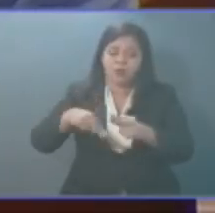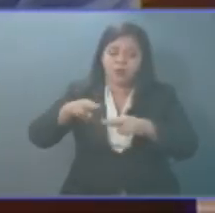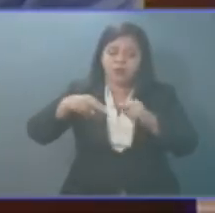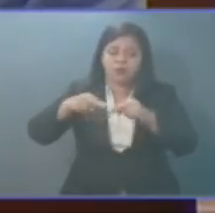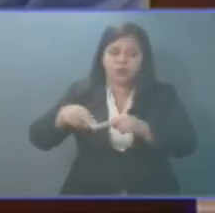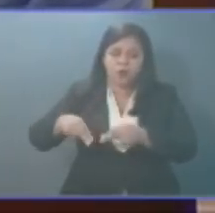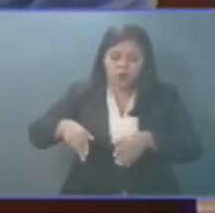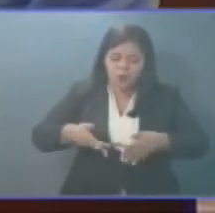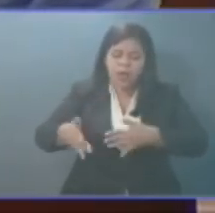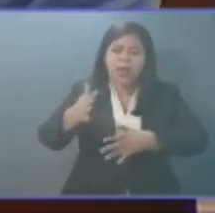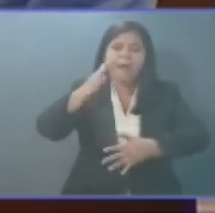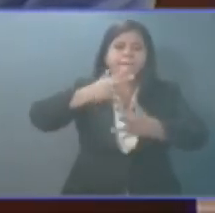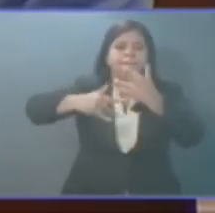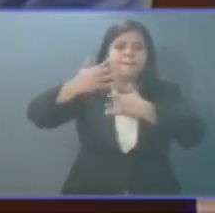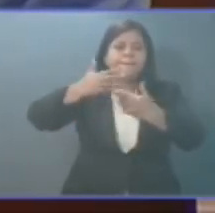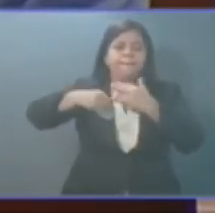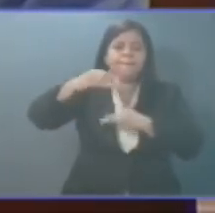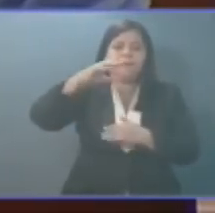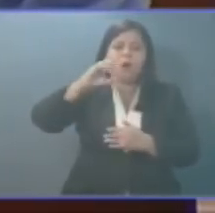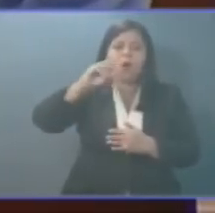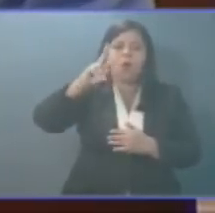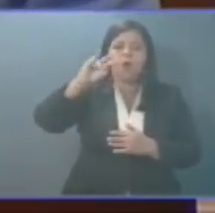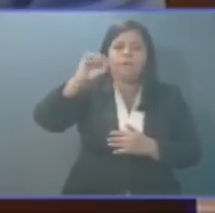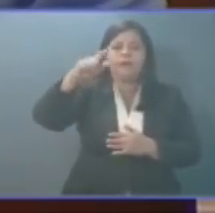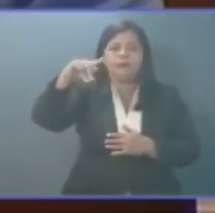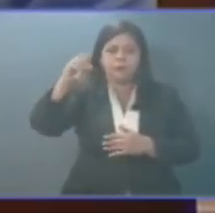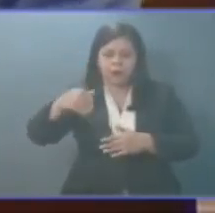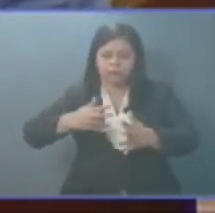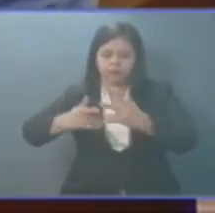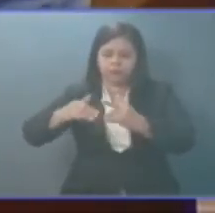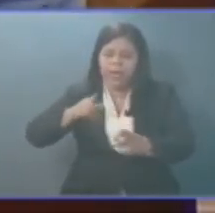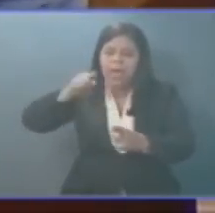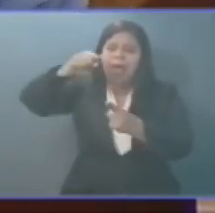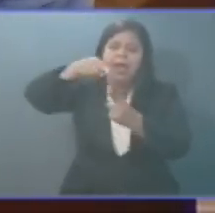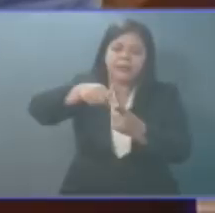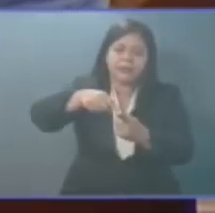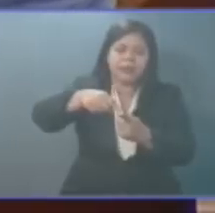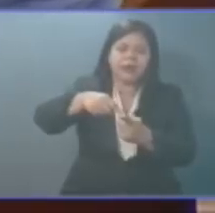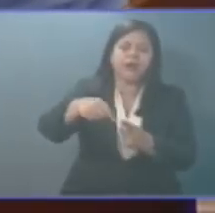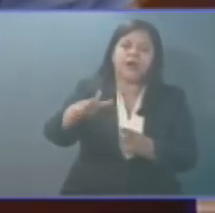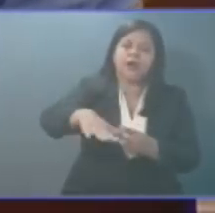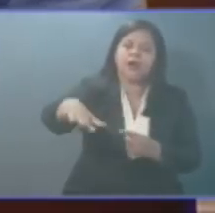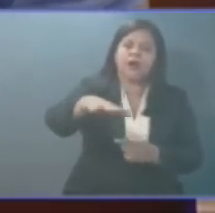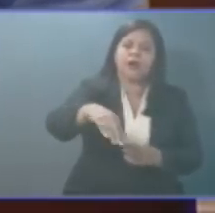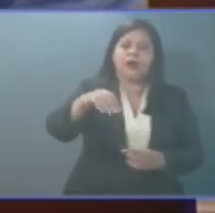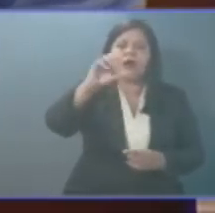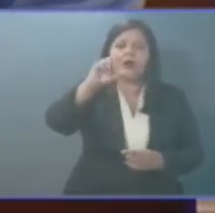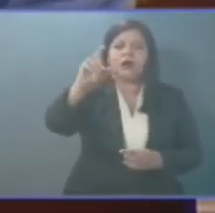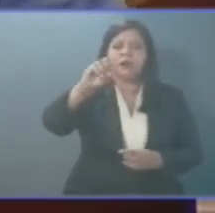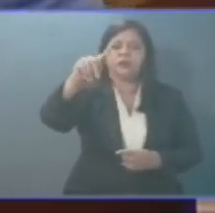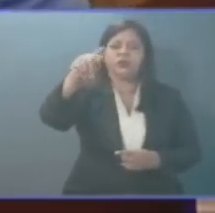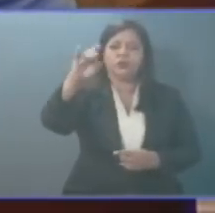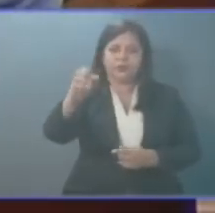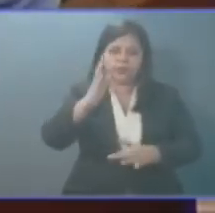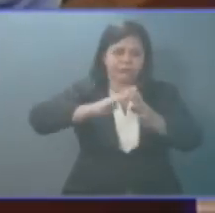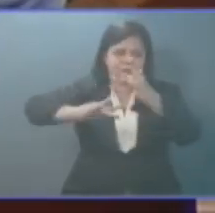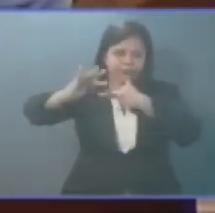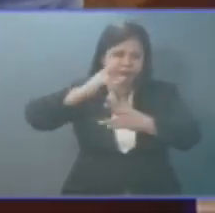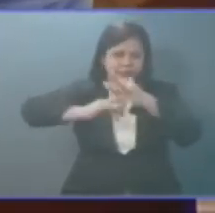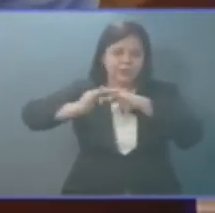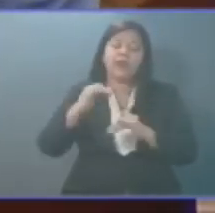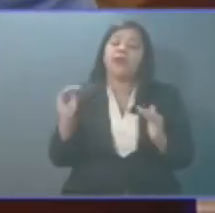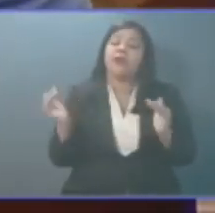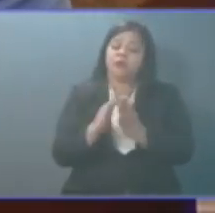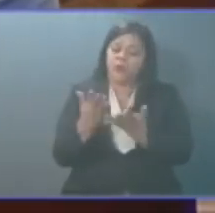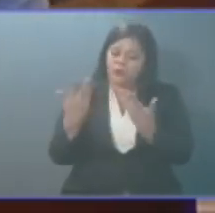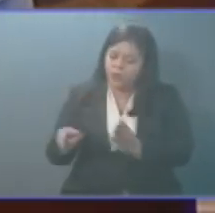la playa El Obispo hasta la playa El Sonte, como parte del proyecto Sur City. A la vez, licitamos